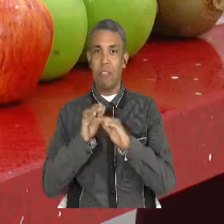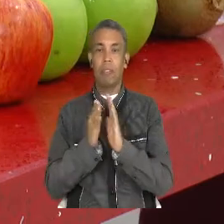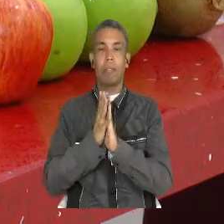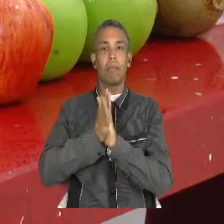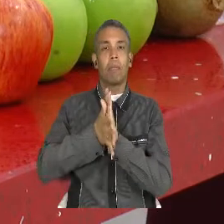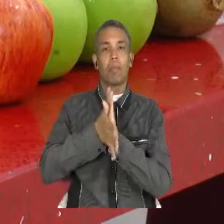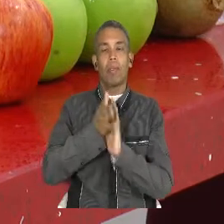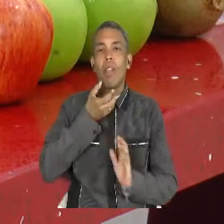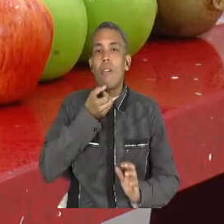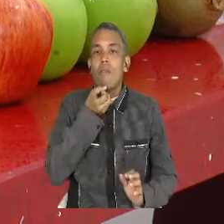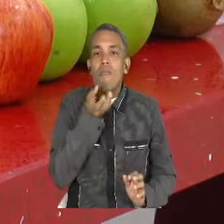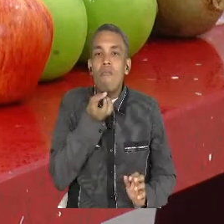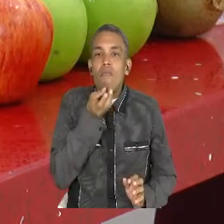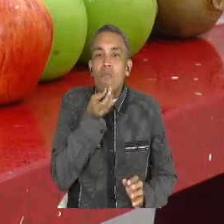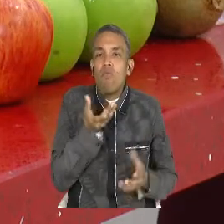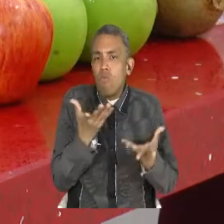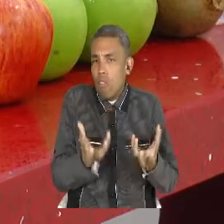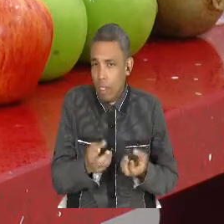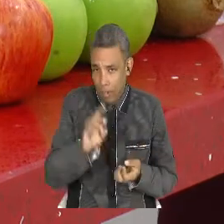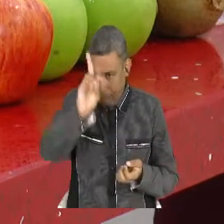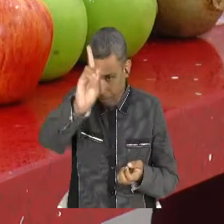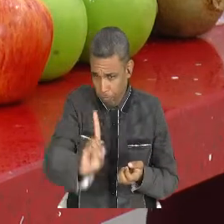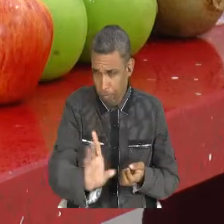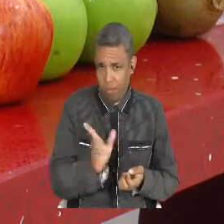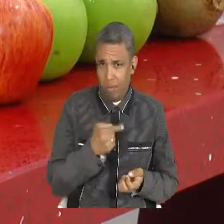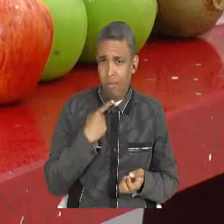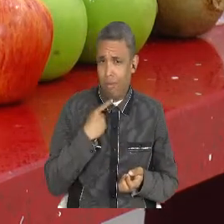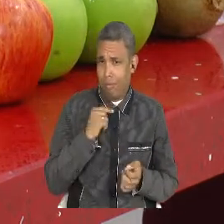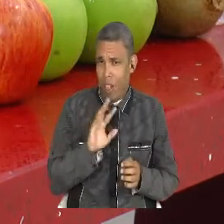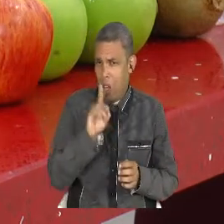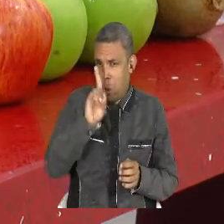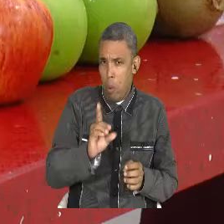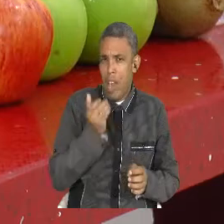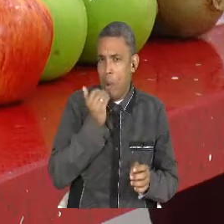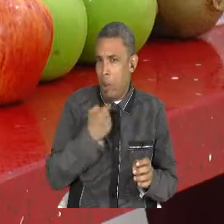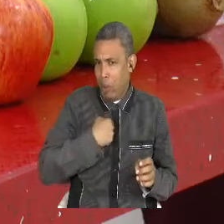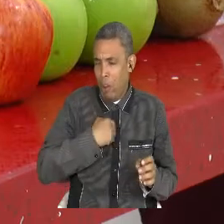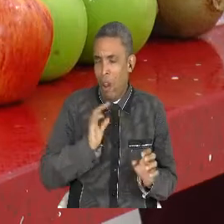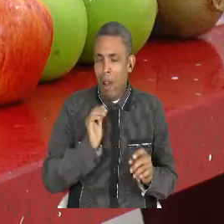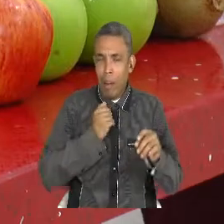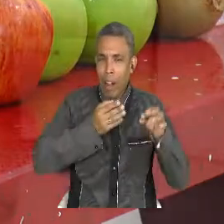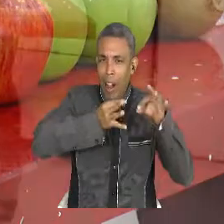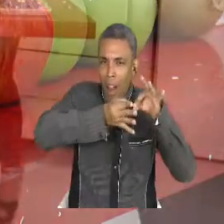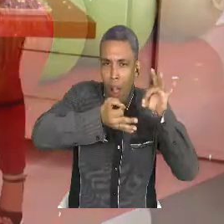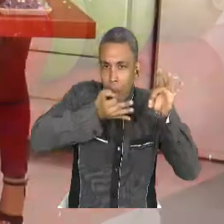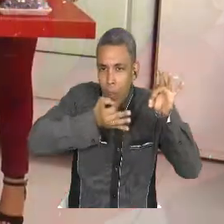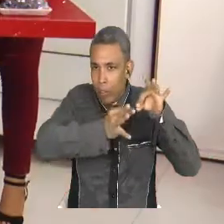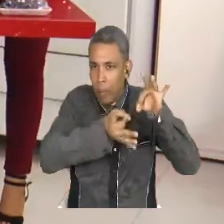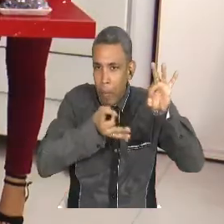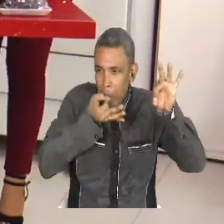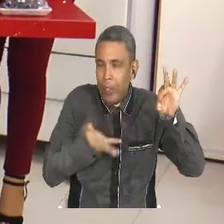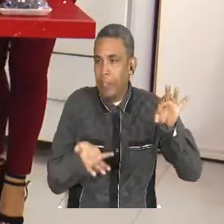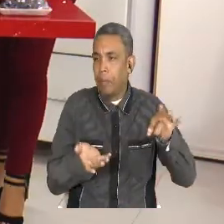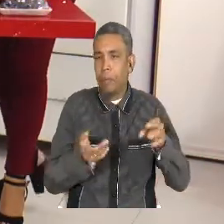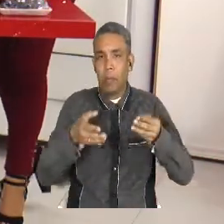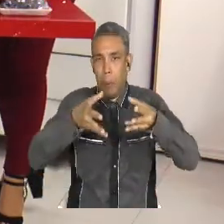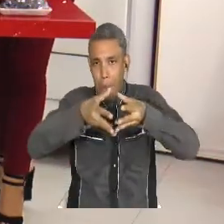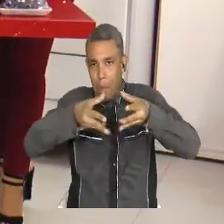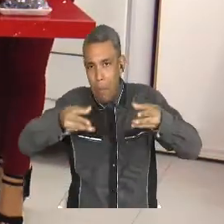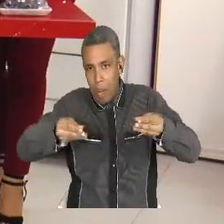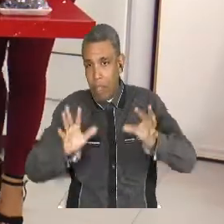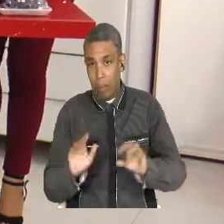fruta, pueden utilizar la fruta de su gusto. Uh-huh. Yo utilicé de todo un poquito, entonces comencemos. Si quiere, bueno. Rochi, me regalas la papaya, por favor,